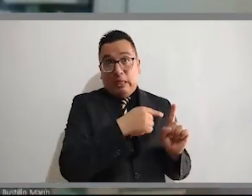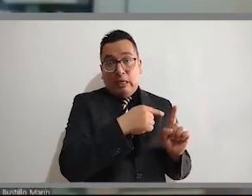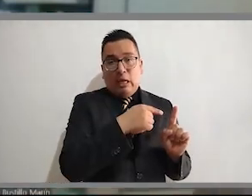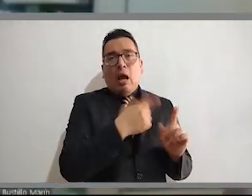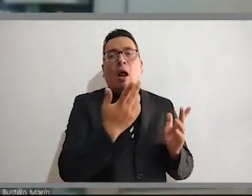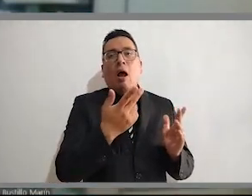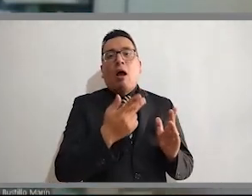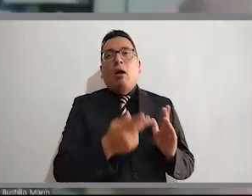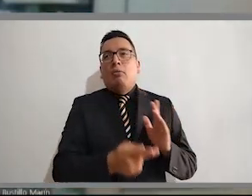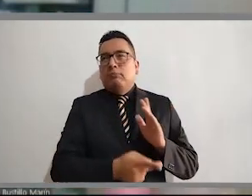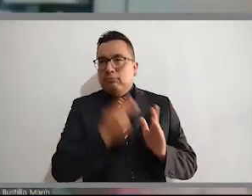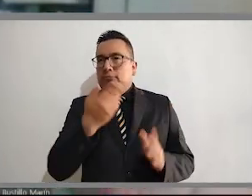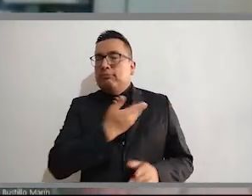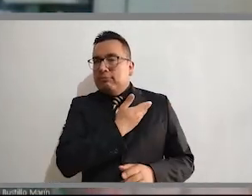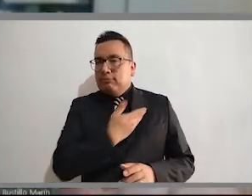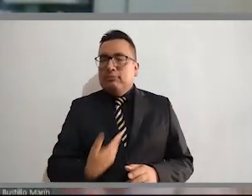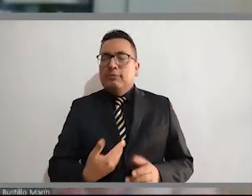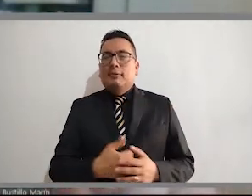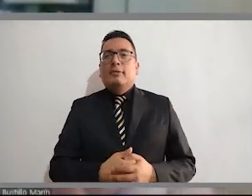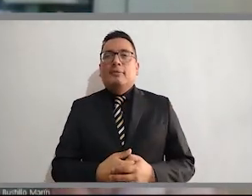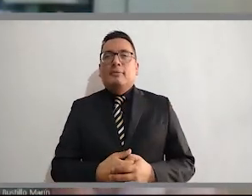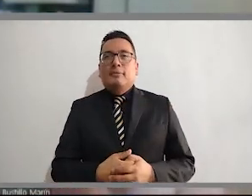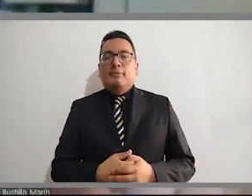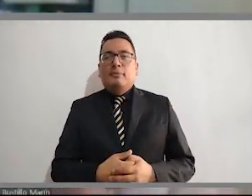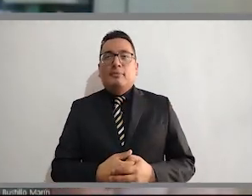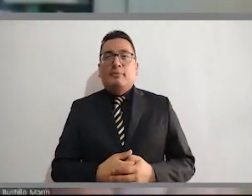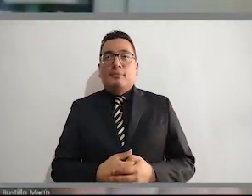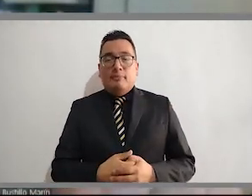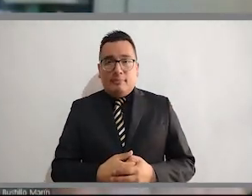fue sancionada ahora es presidente municipal.